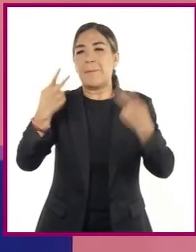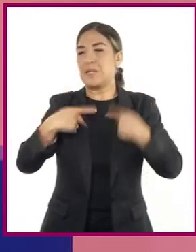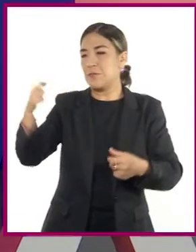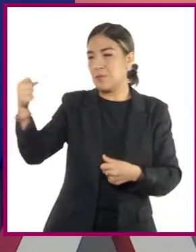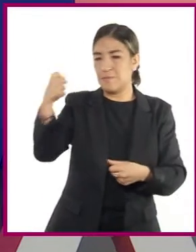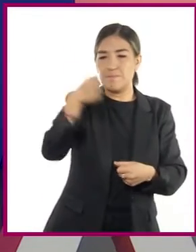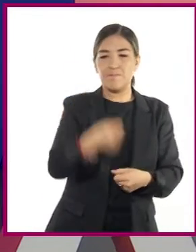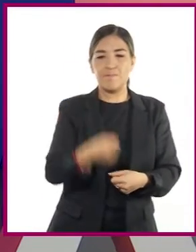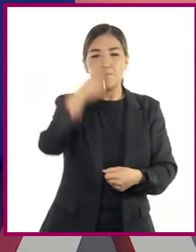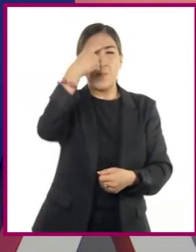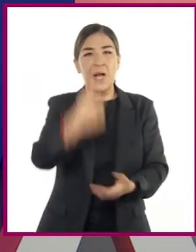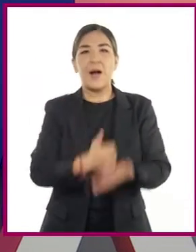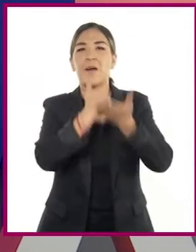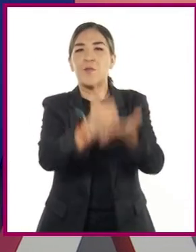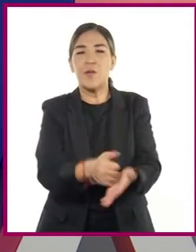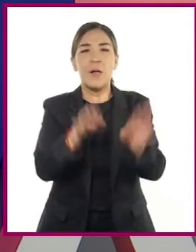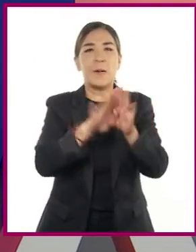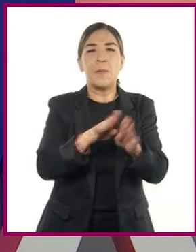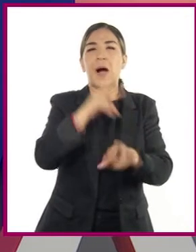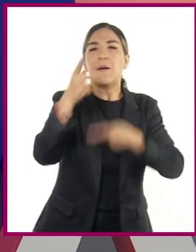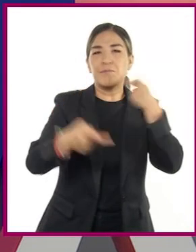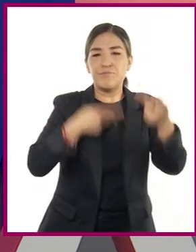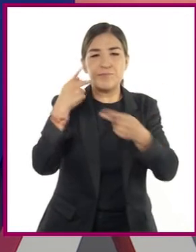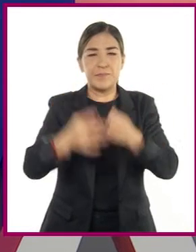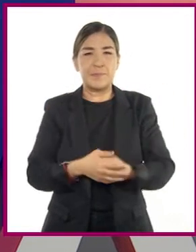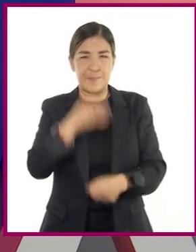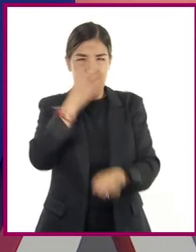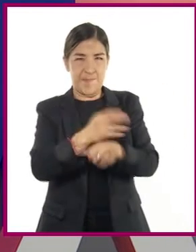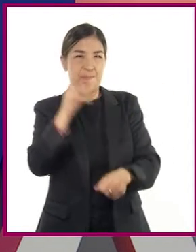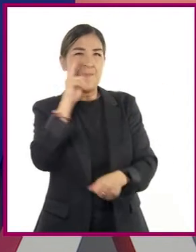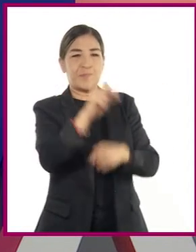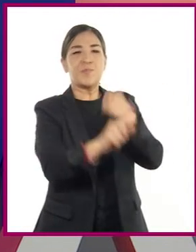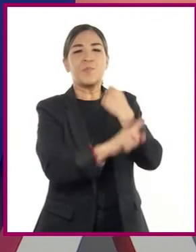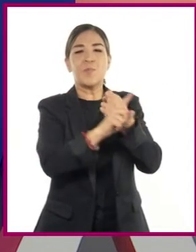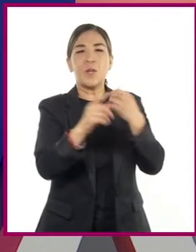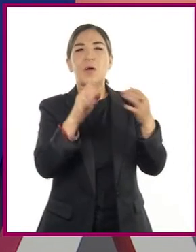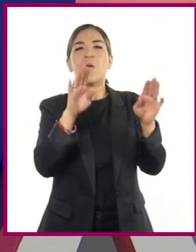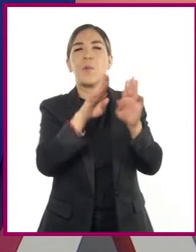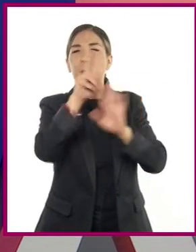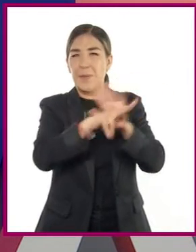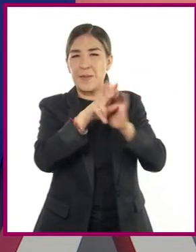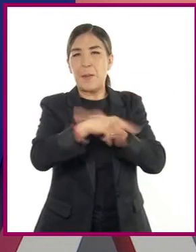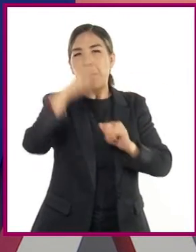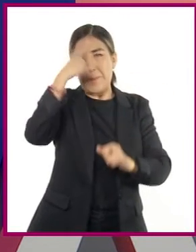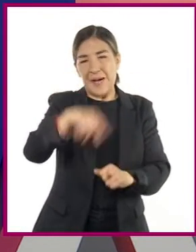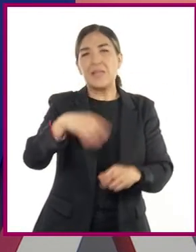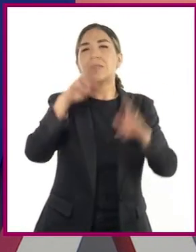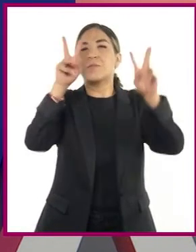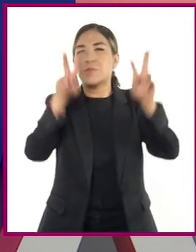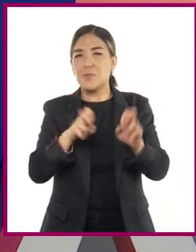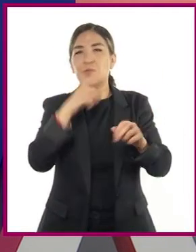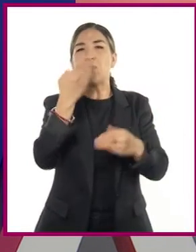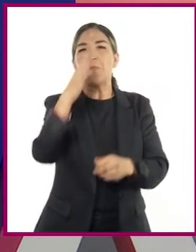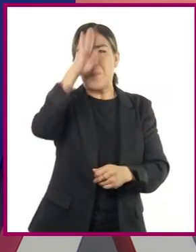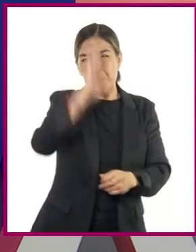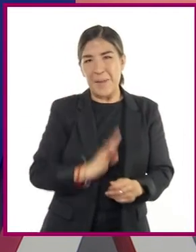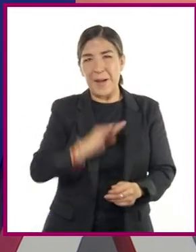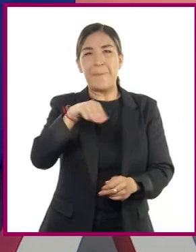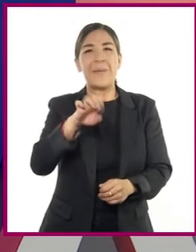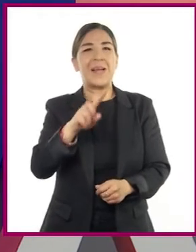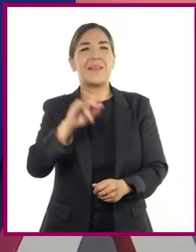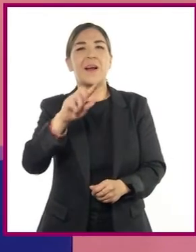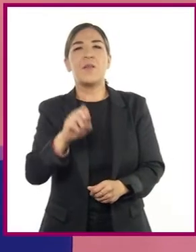restaurativa. ¿Te parece que veamos un video para saber más sobre los mediadores y cómo pueden intervenir en